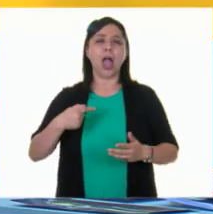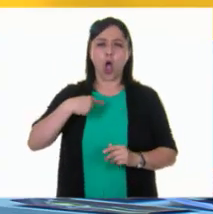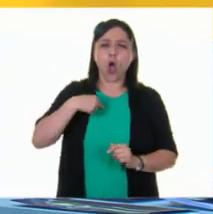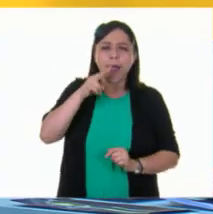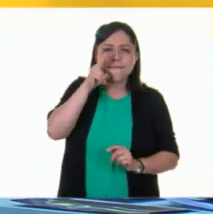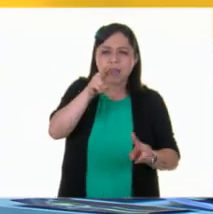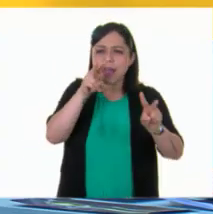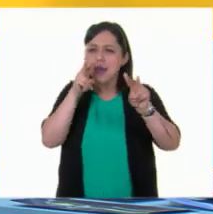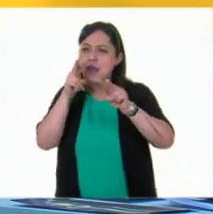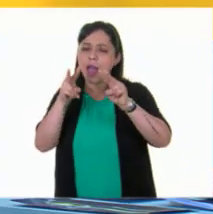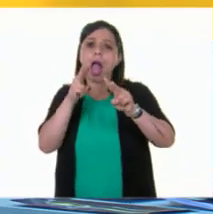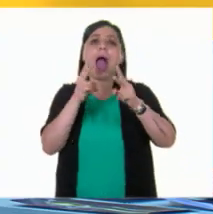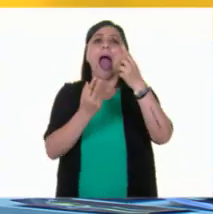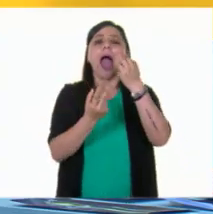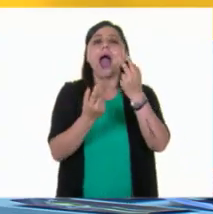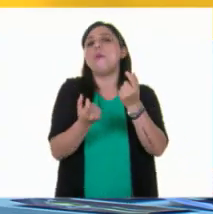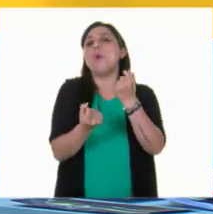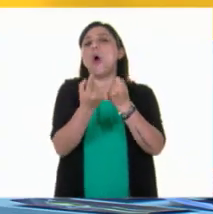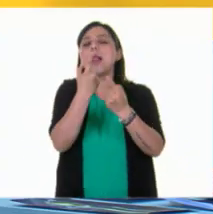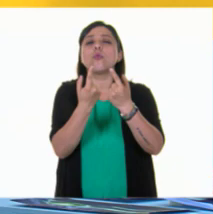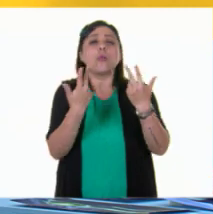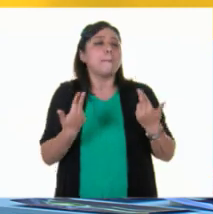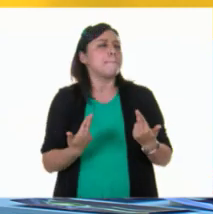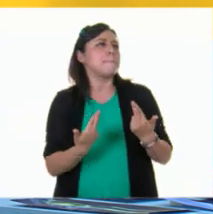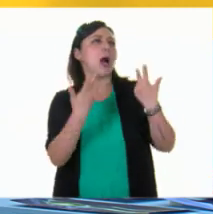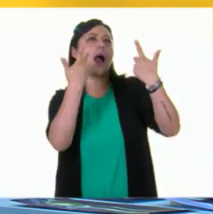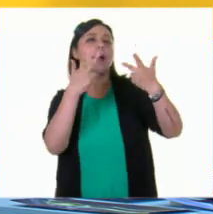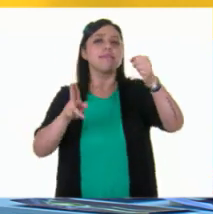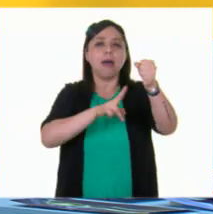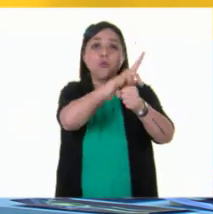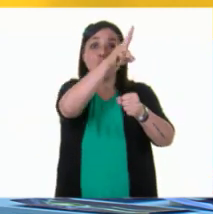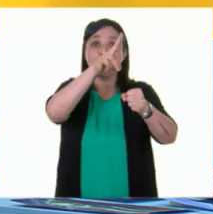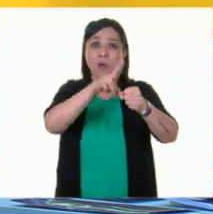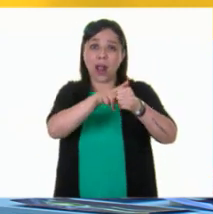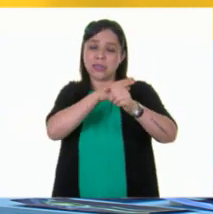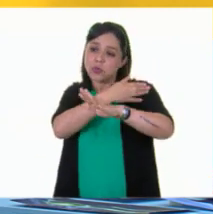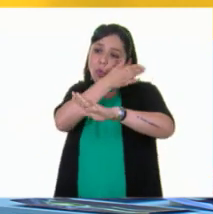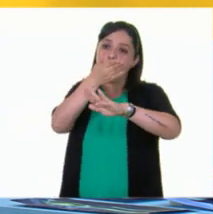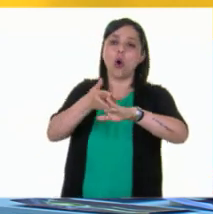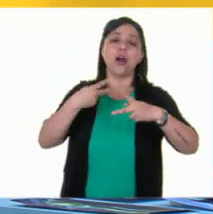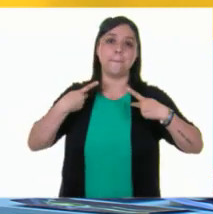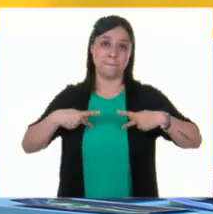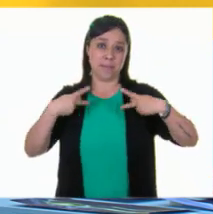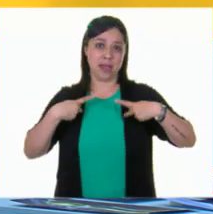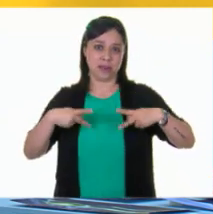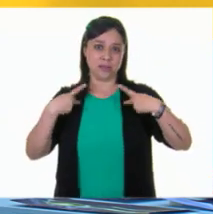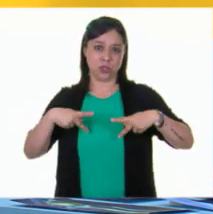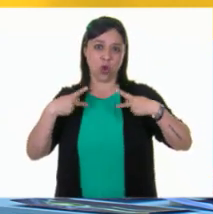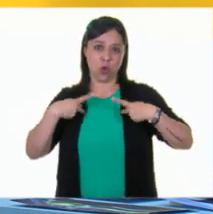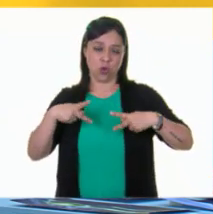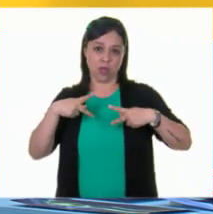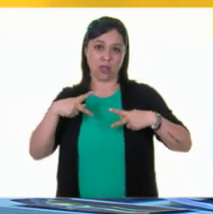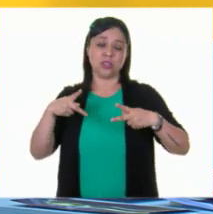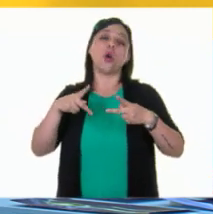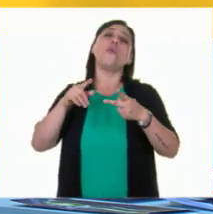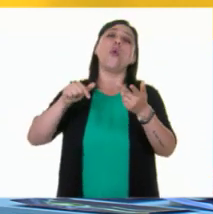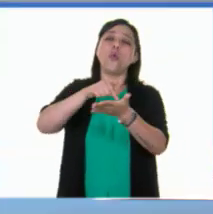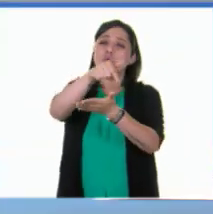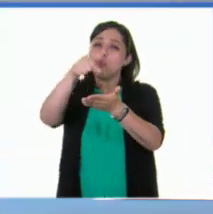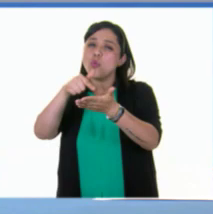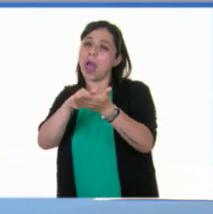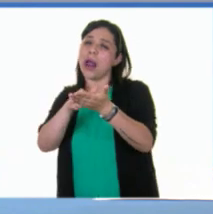los fenómenos naturales llegan a ser un peligro y amenaza para la población, ya que pueden destruir localidades